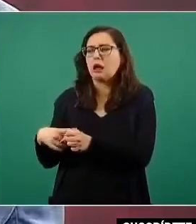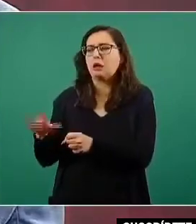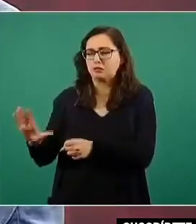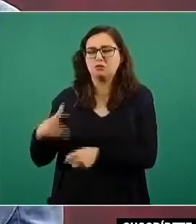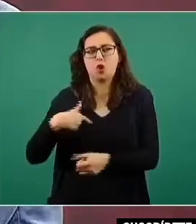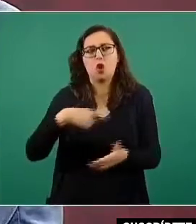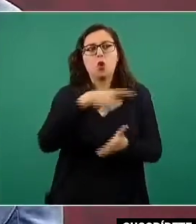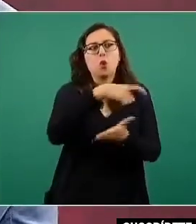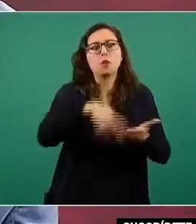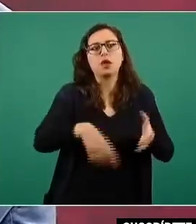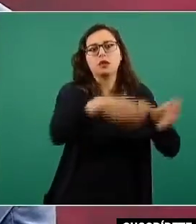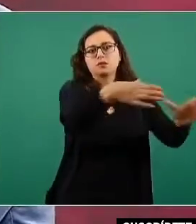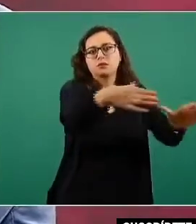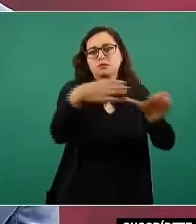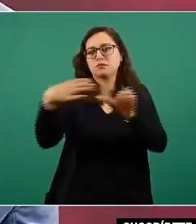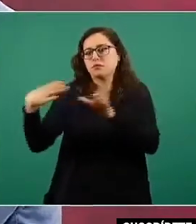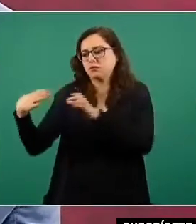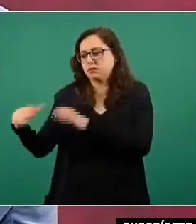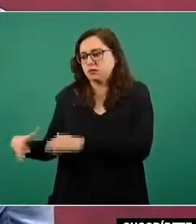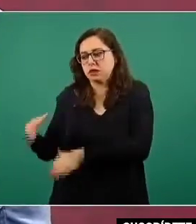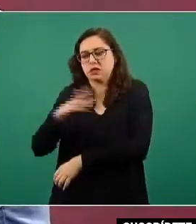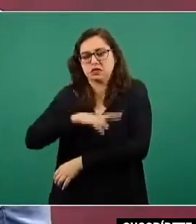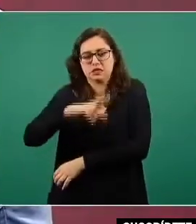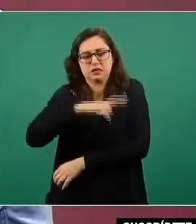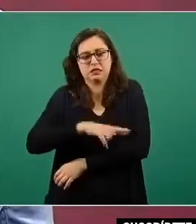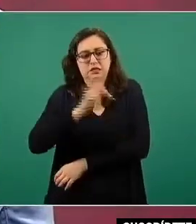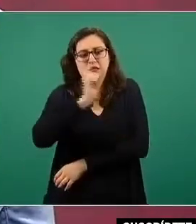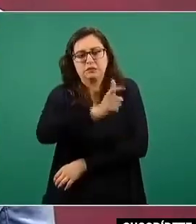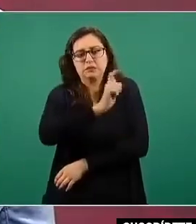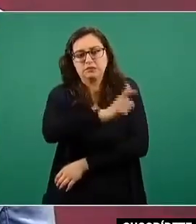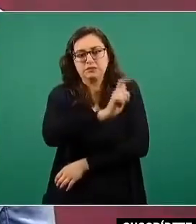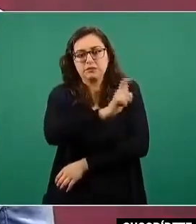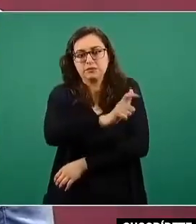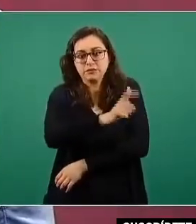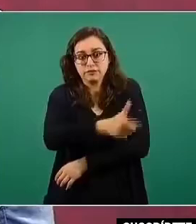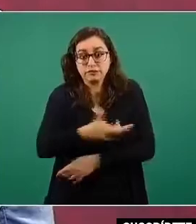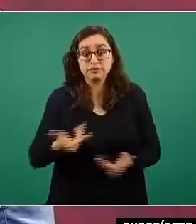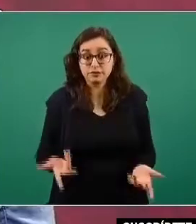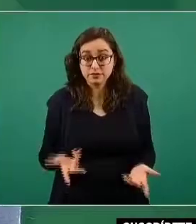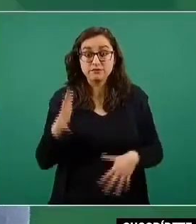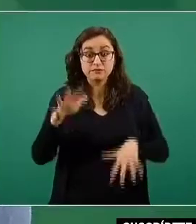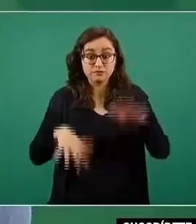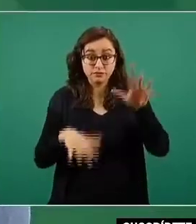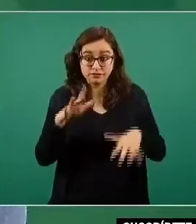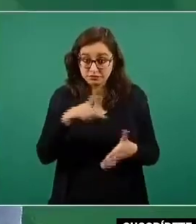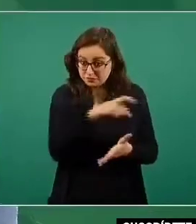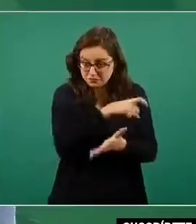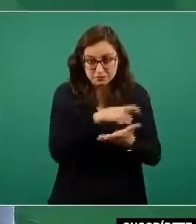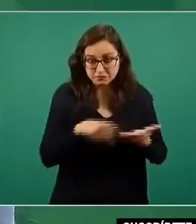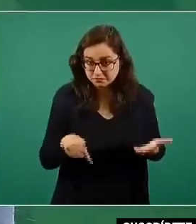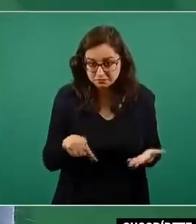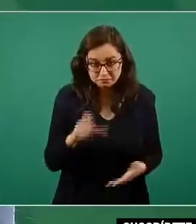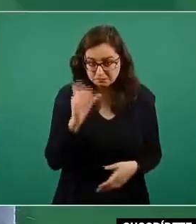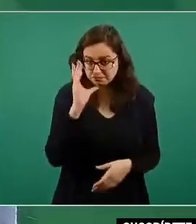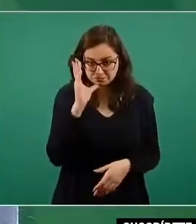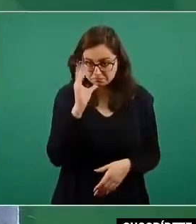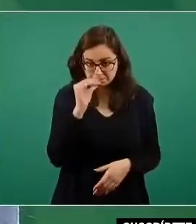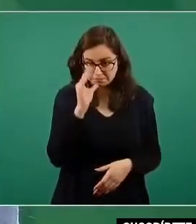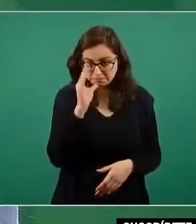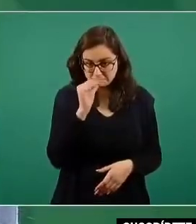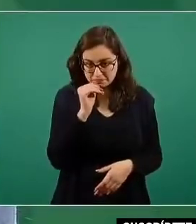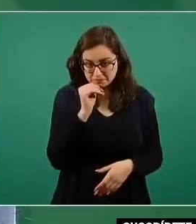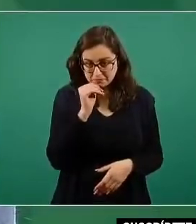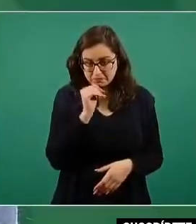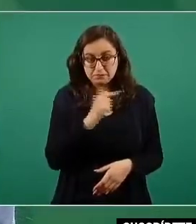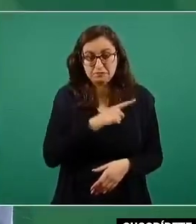casa y prefiere pagar la renta. La mayoría de las adquisiciones de tanques para uso doméstico, para